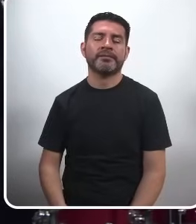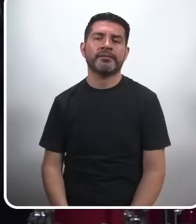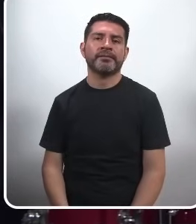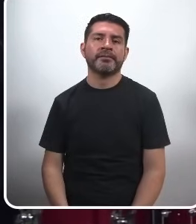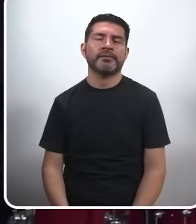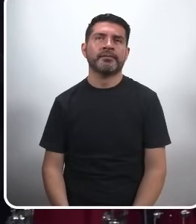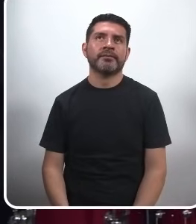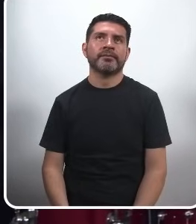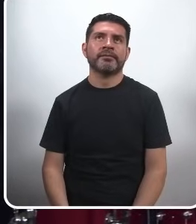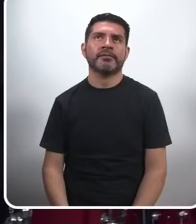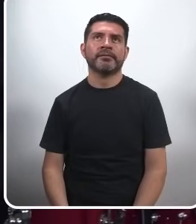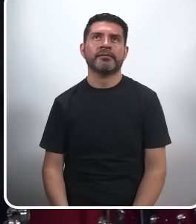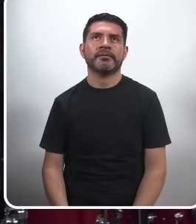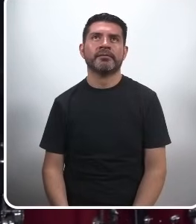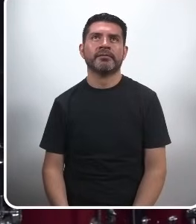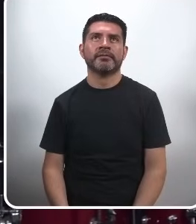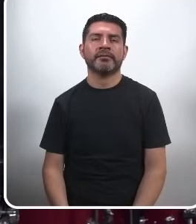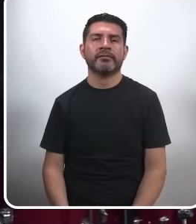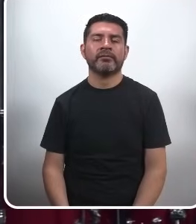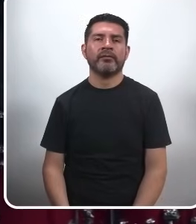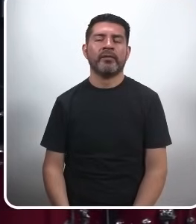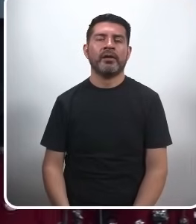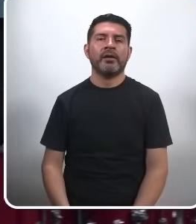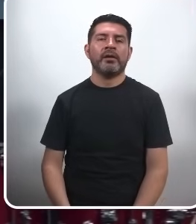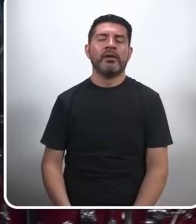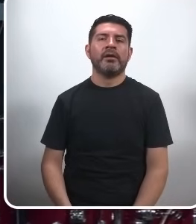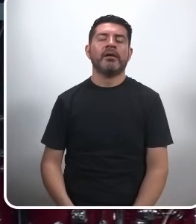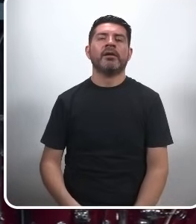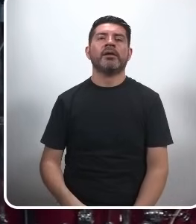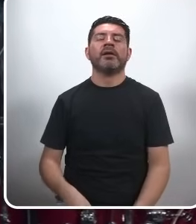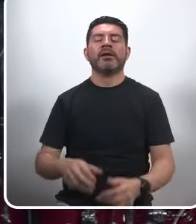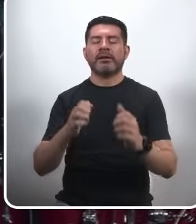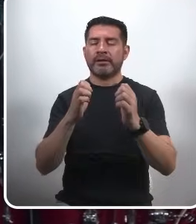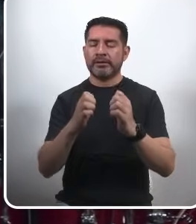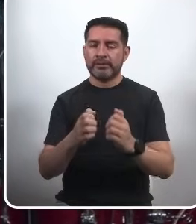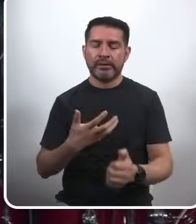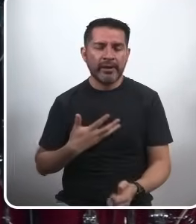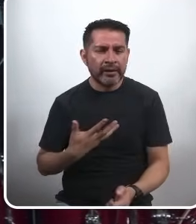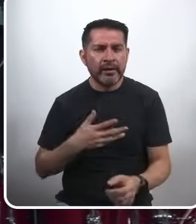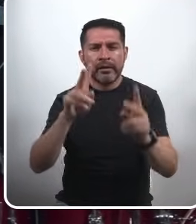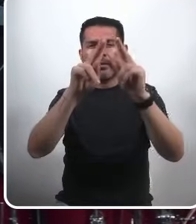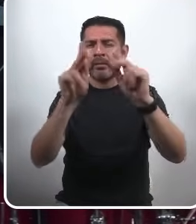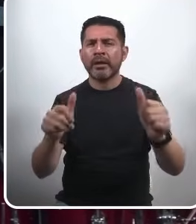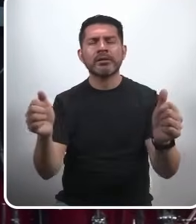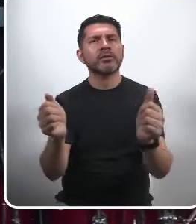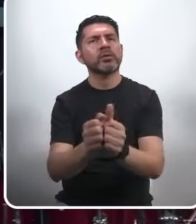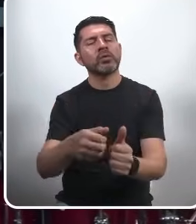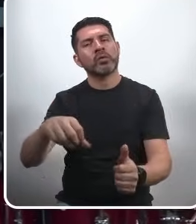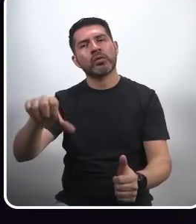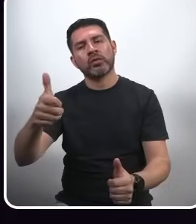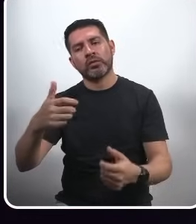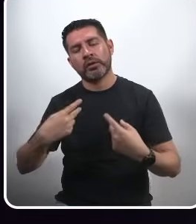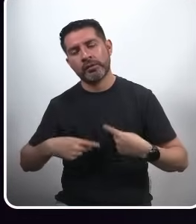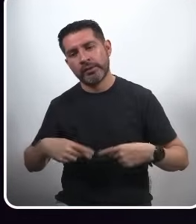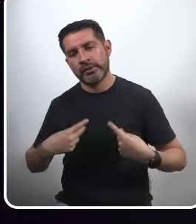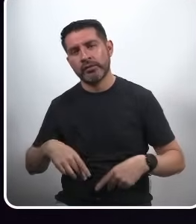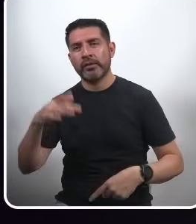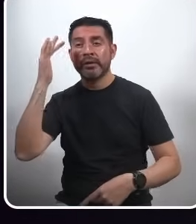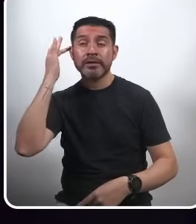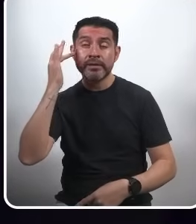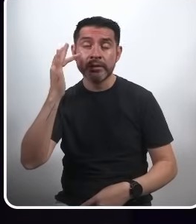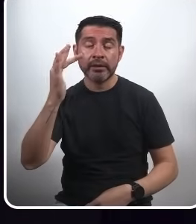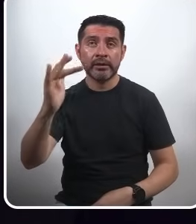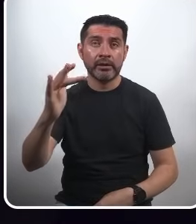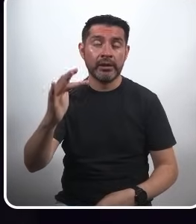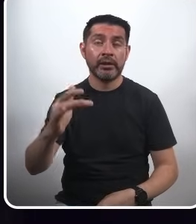Madurez es armonizar con otros. Madurez. Santidad, si tú trabajas